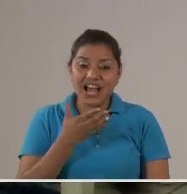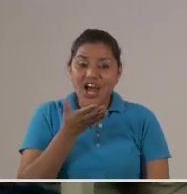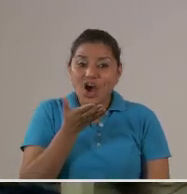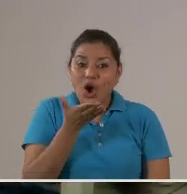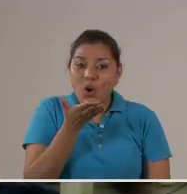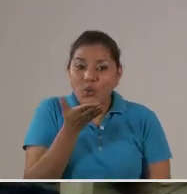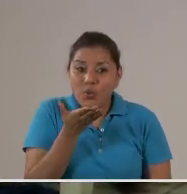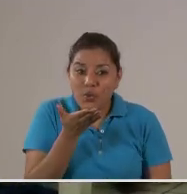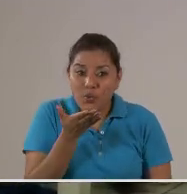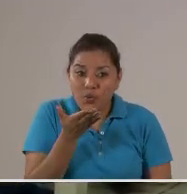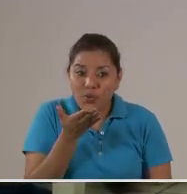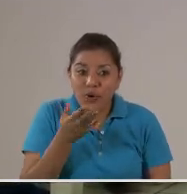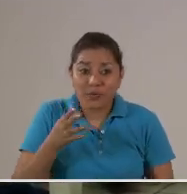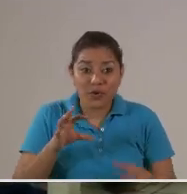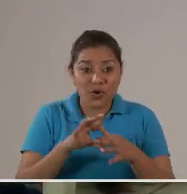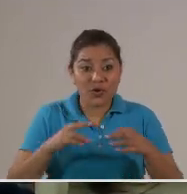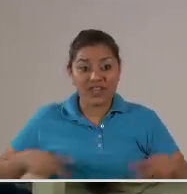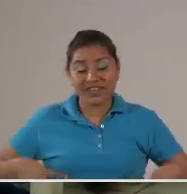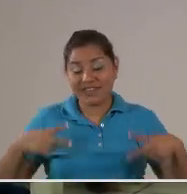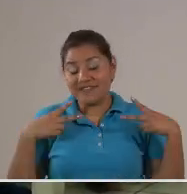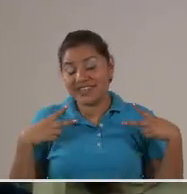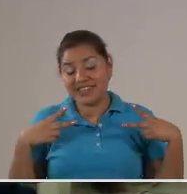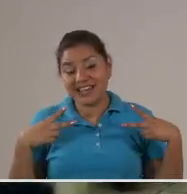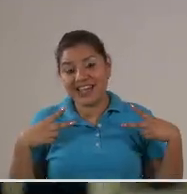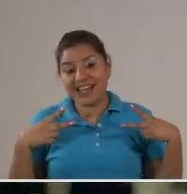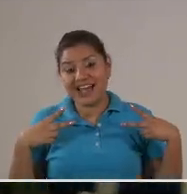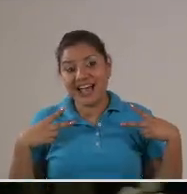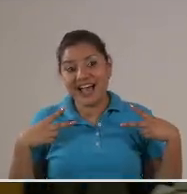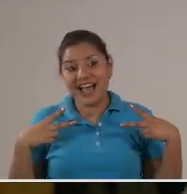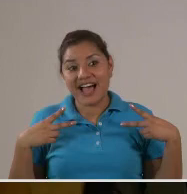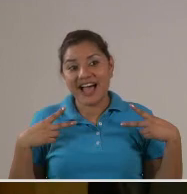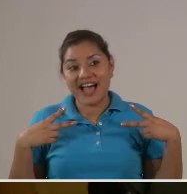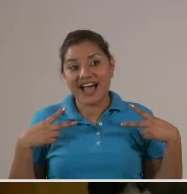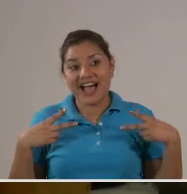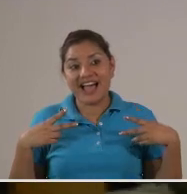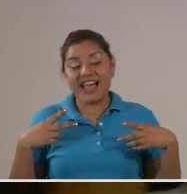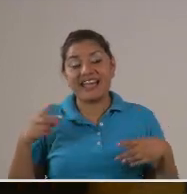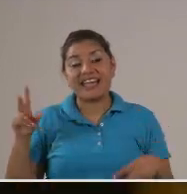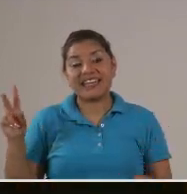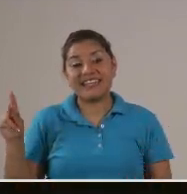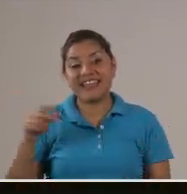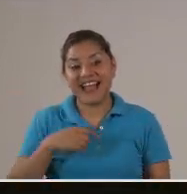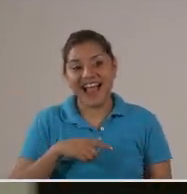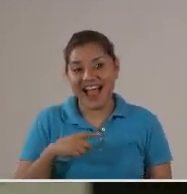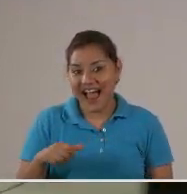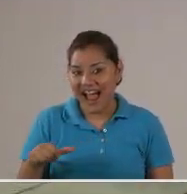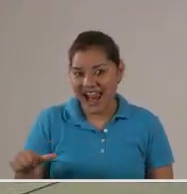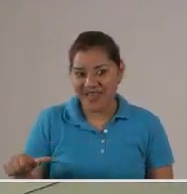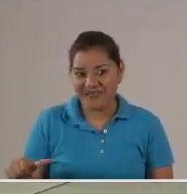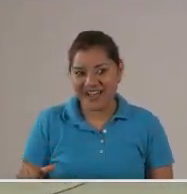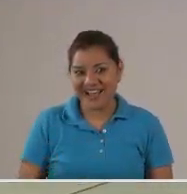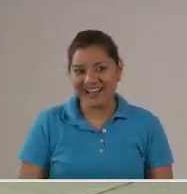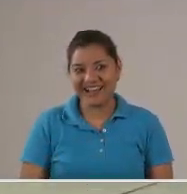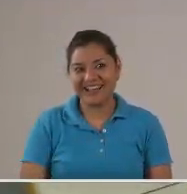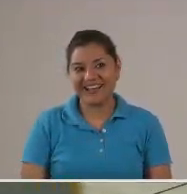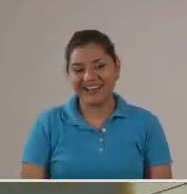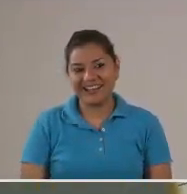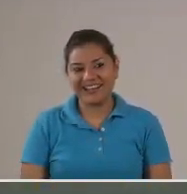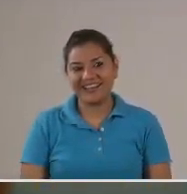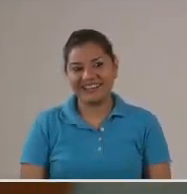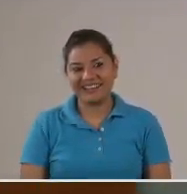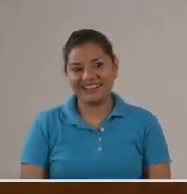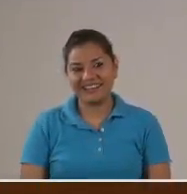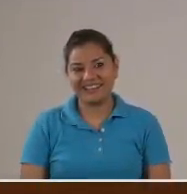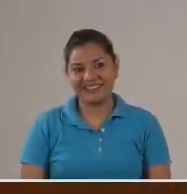no tienen espíritu individualizante pero s tienen alma o no tienen alma los animales